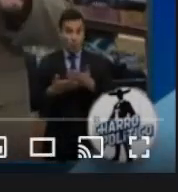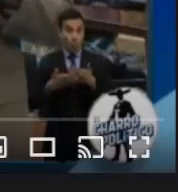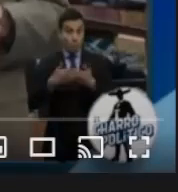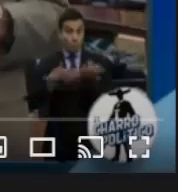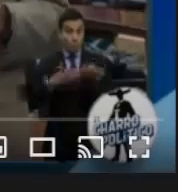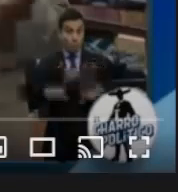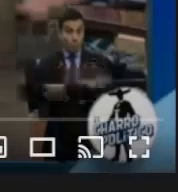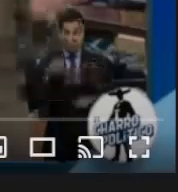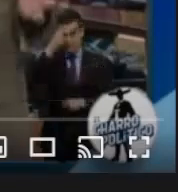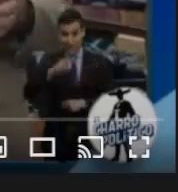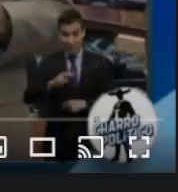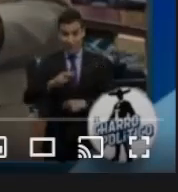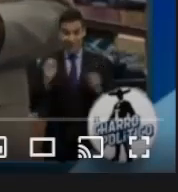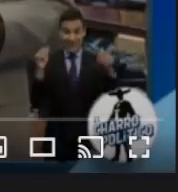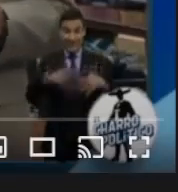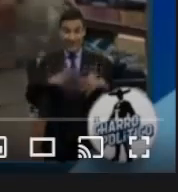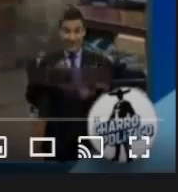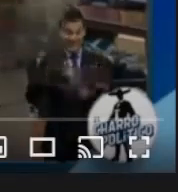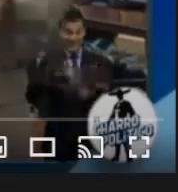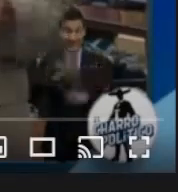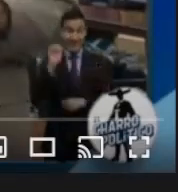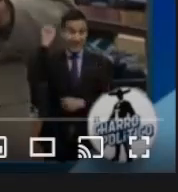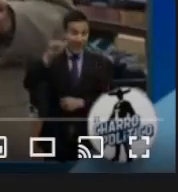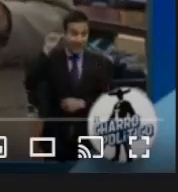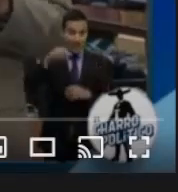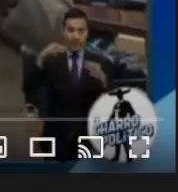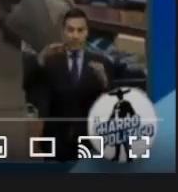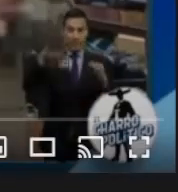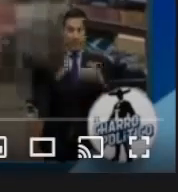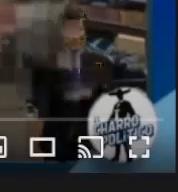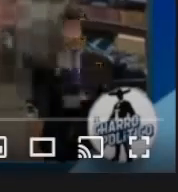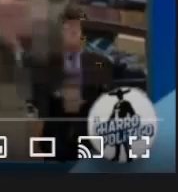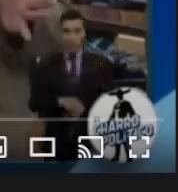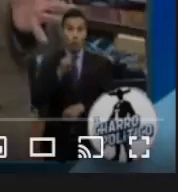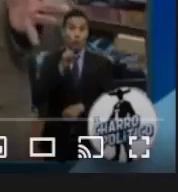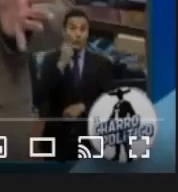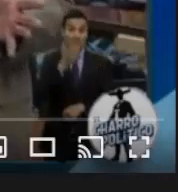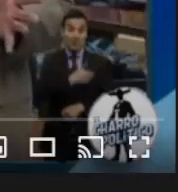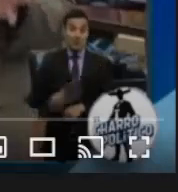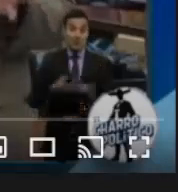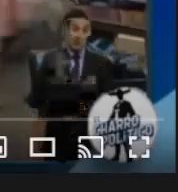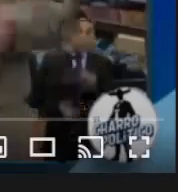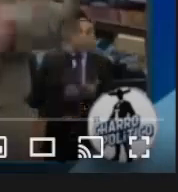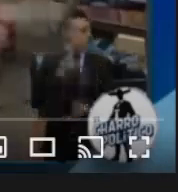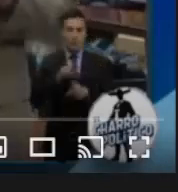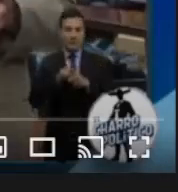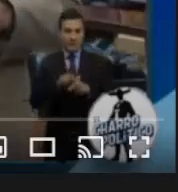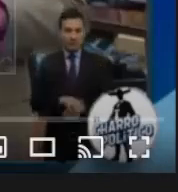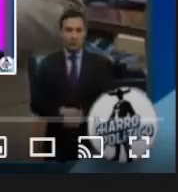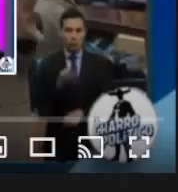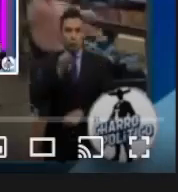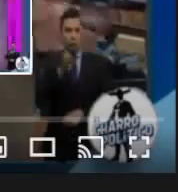papeleta en la jornada del próximo 10 de abril, en un debate para el cual la Coordinación Nacional de Comunicación Social del INE